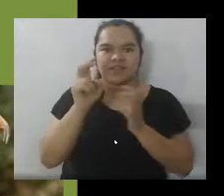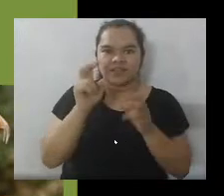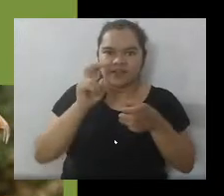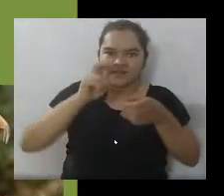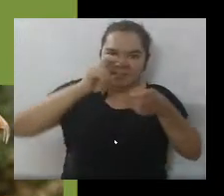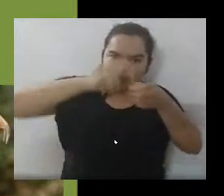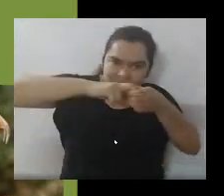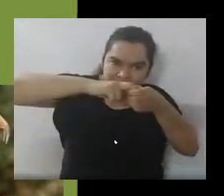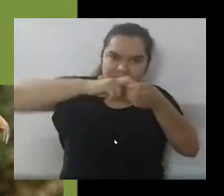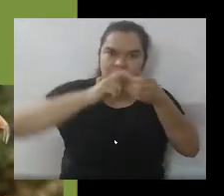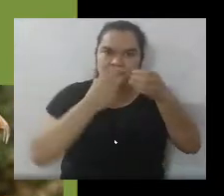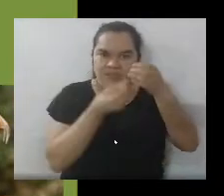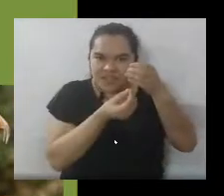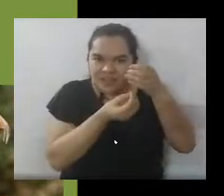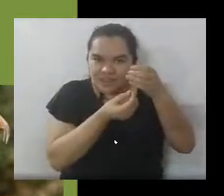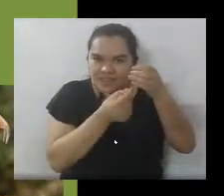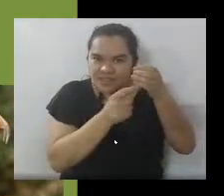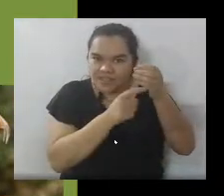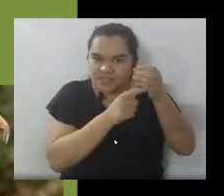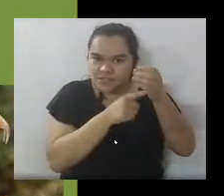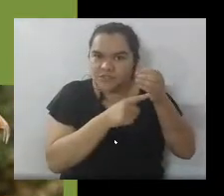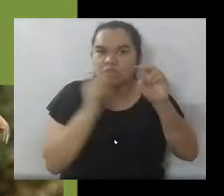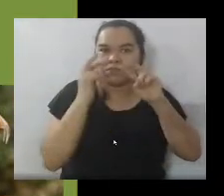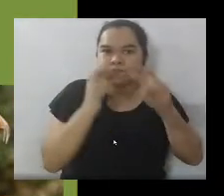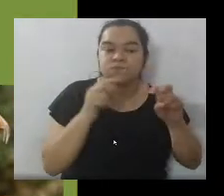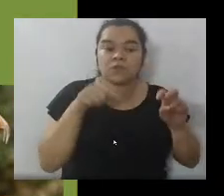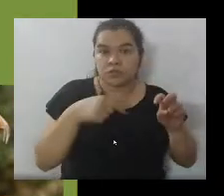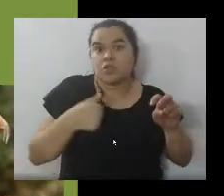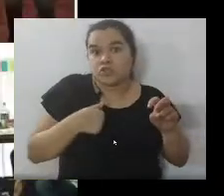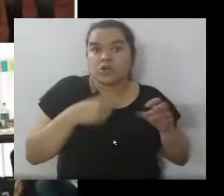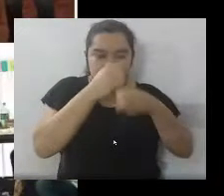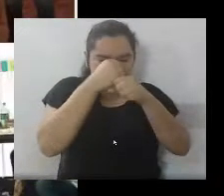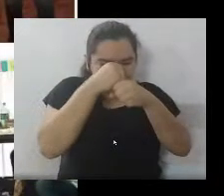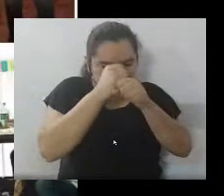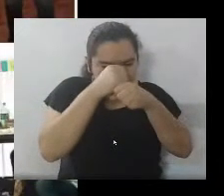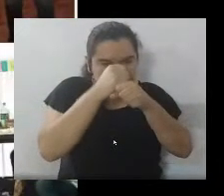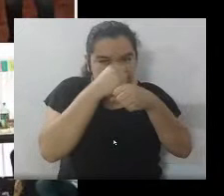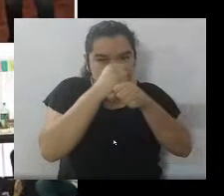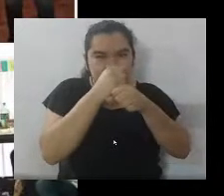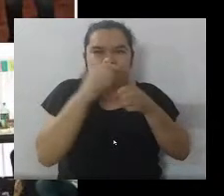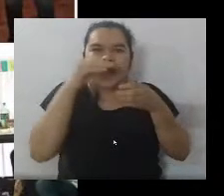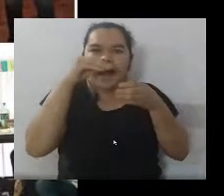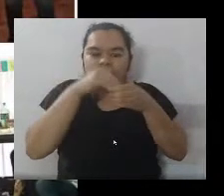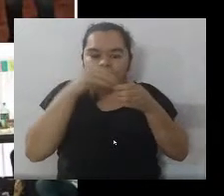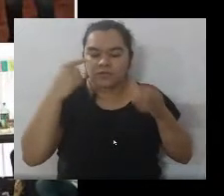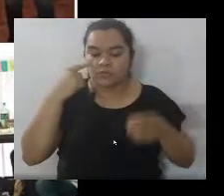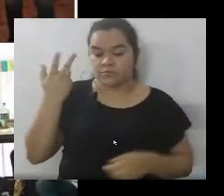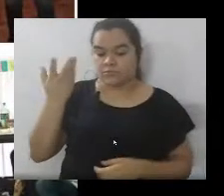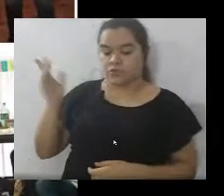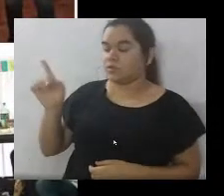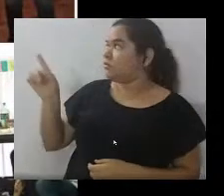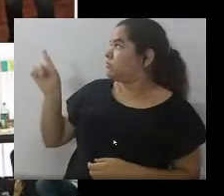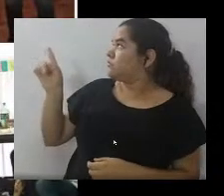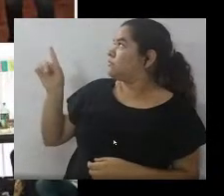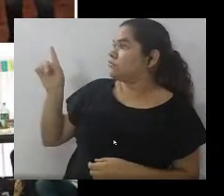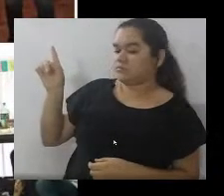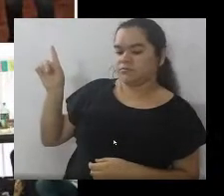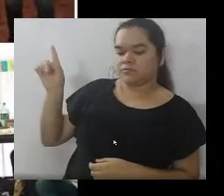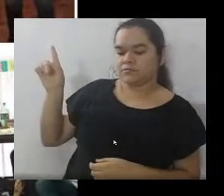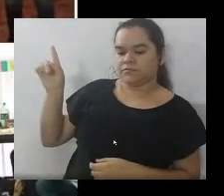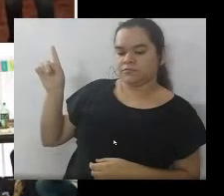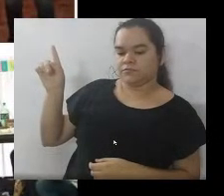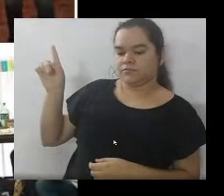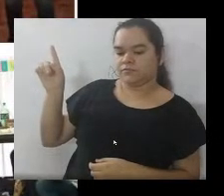¿sí? Entonces, son aspectos bioquímicos que, acá les pongo, arriba a la izquierda, es